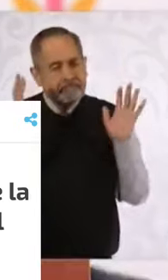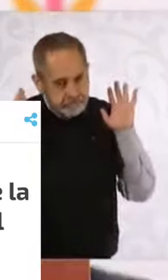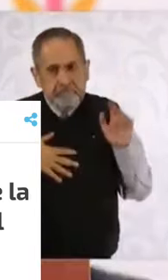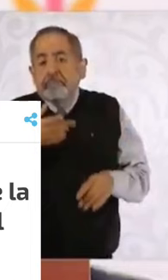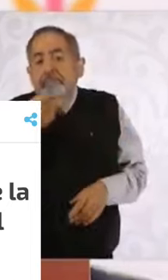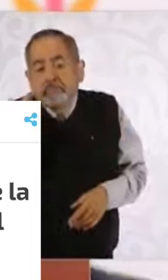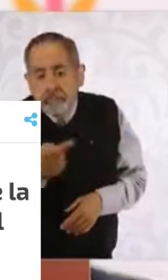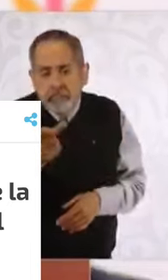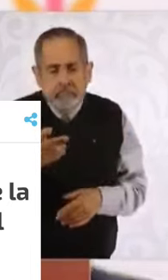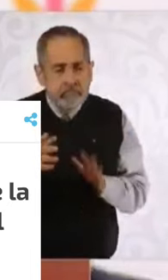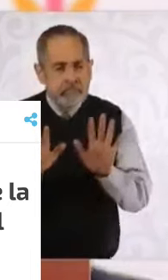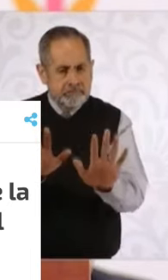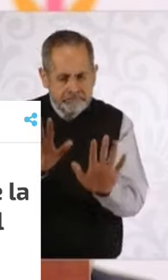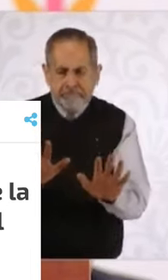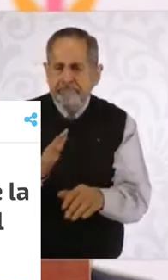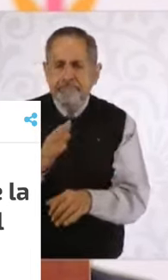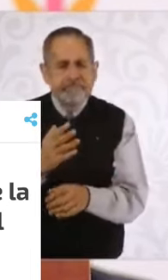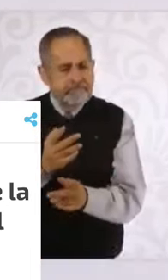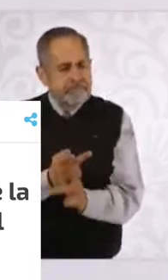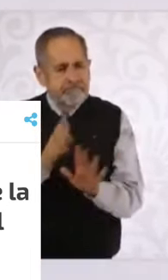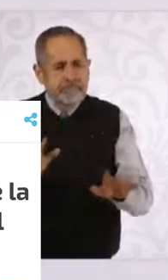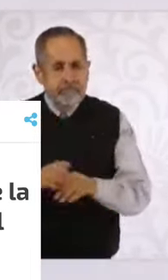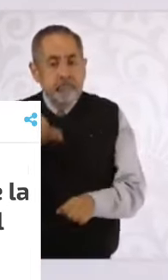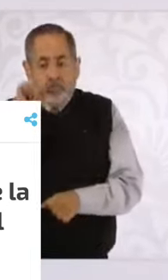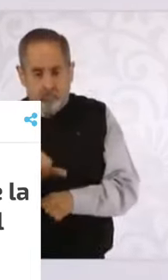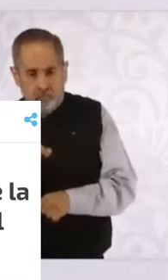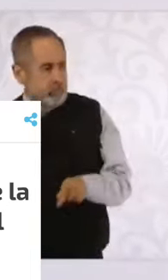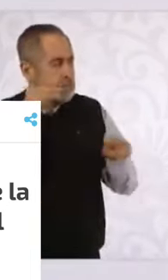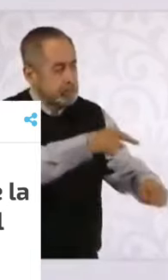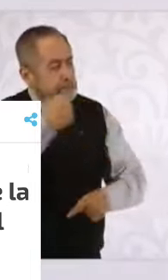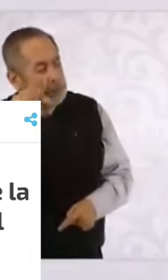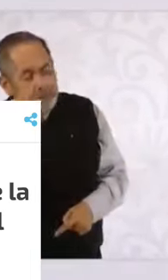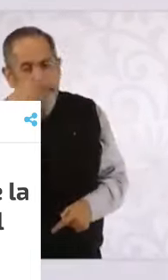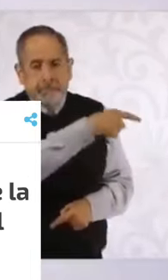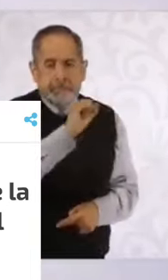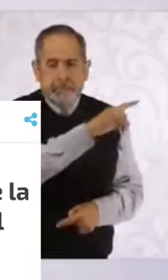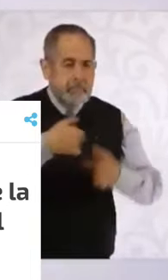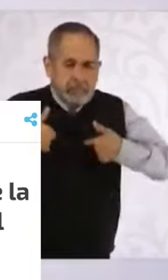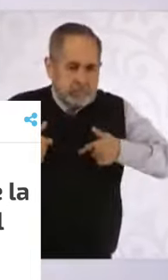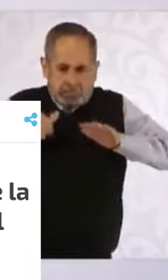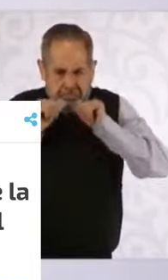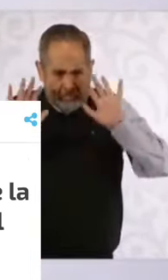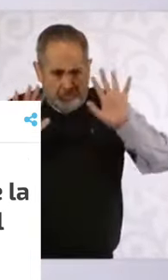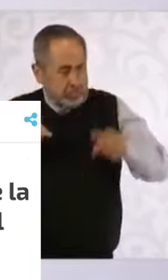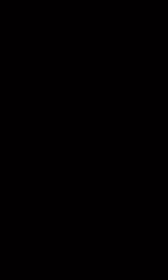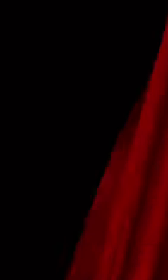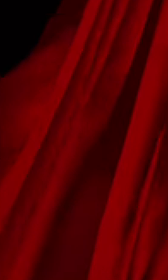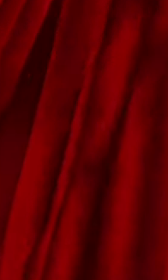todo a su tiempo. Hoy le toca a la Corte, no le toca a la presidenta.